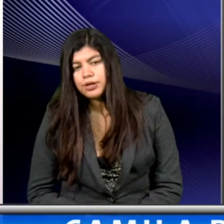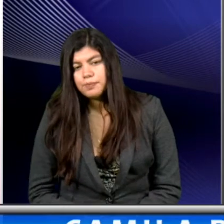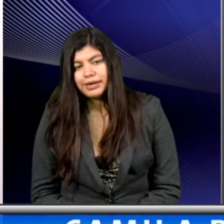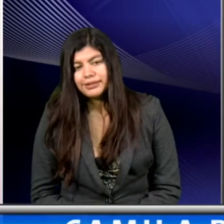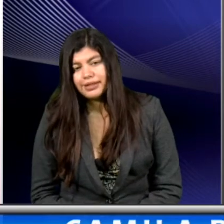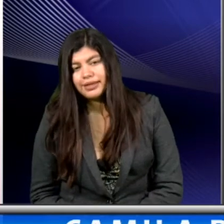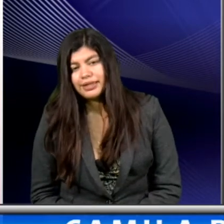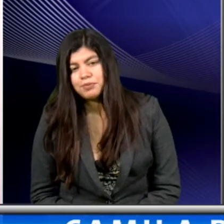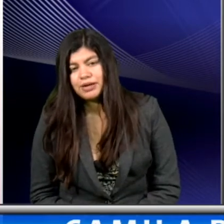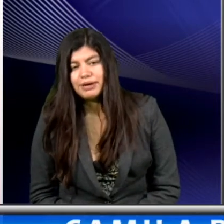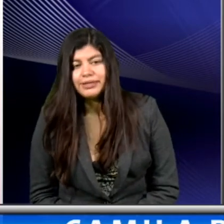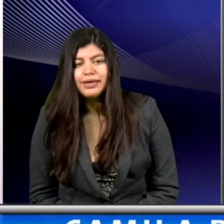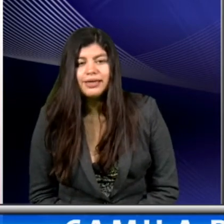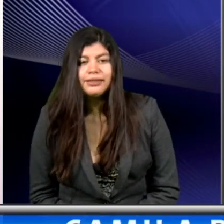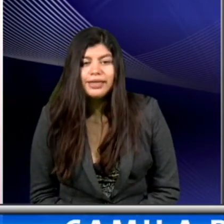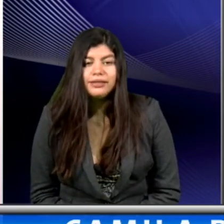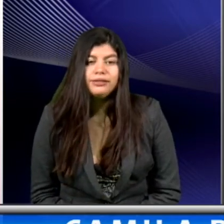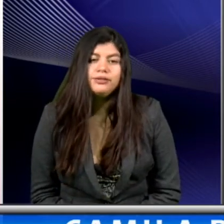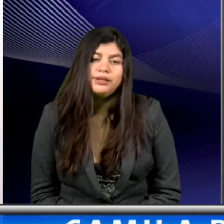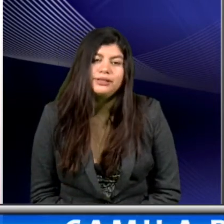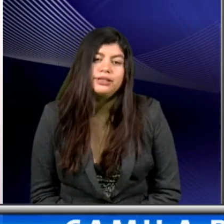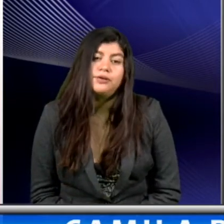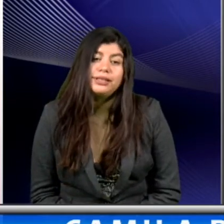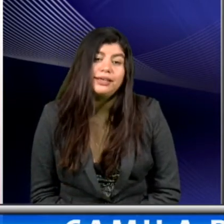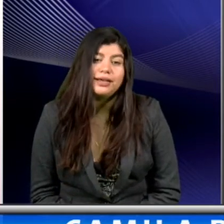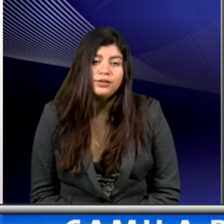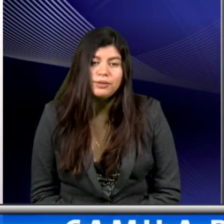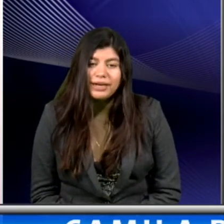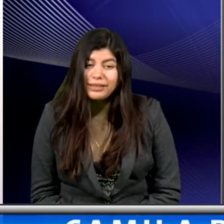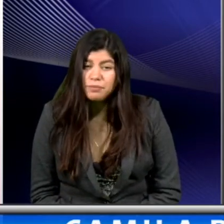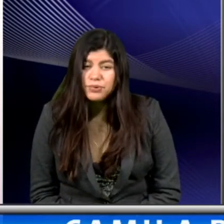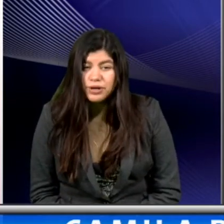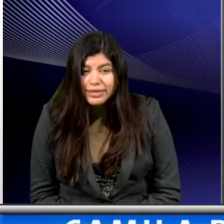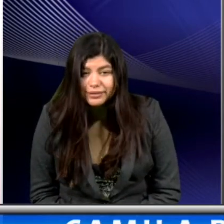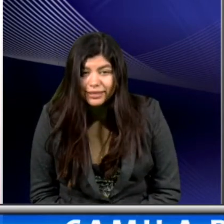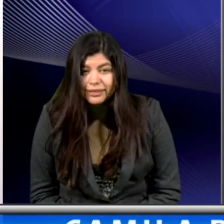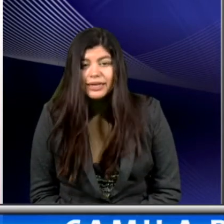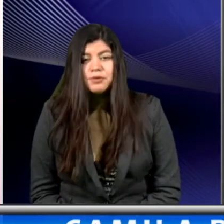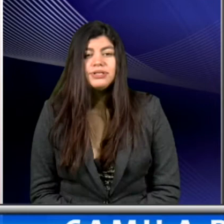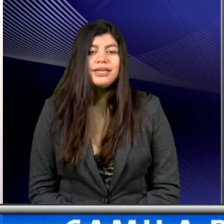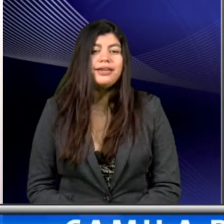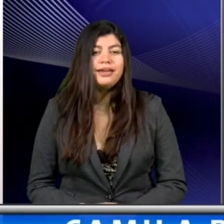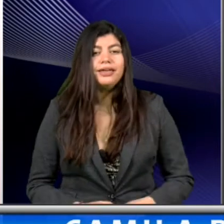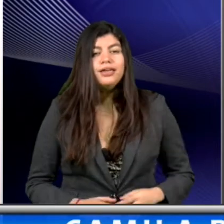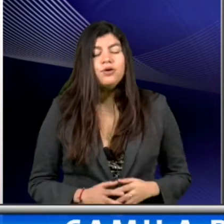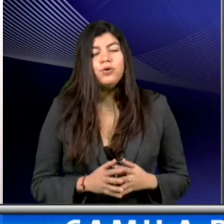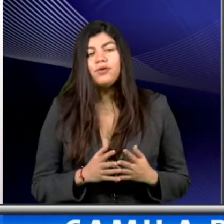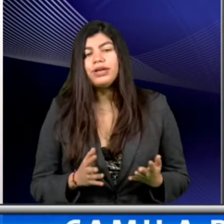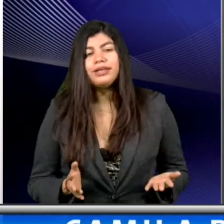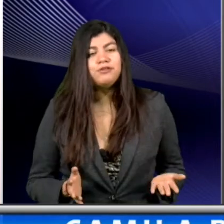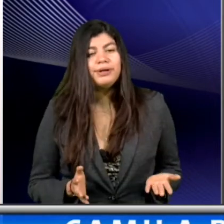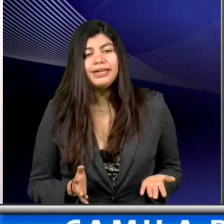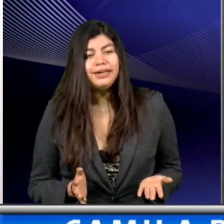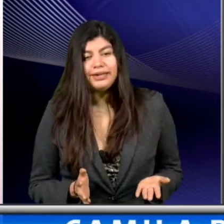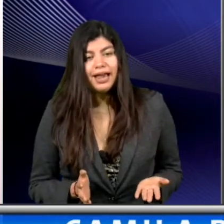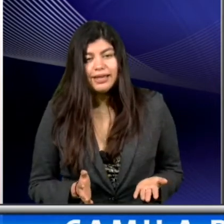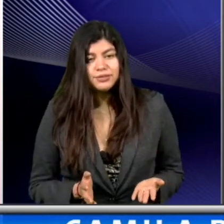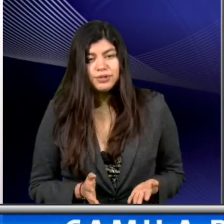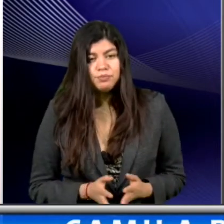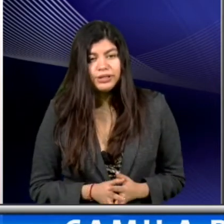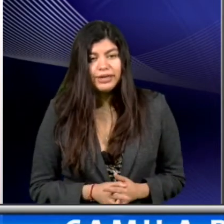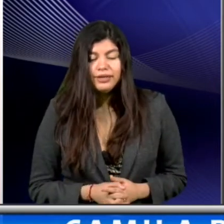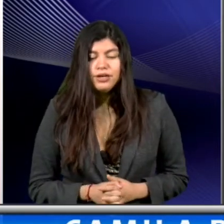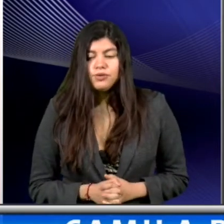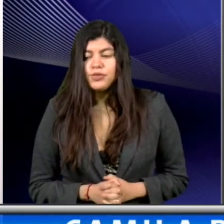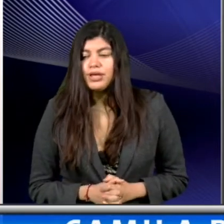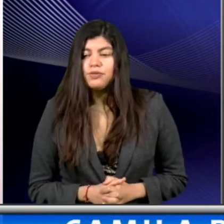precisos para entender esta problemática que nos está quejando de manera tan violenta en la provincia de Linares. Uno lo veía de forma tan lejana hace un